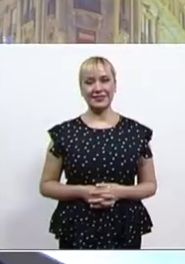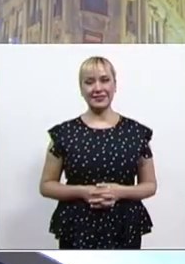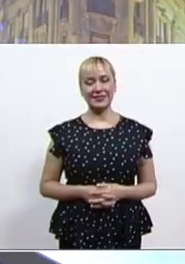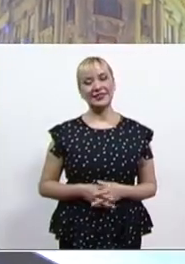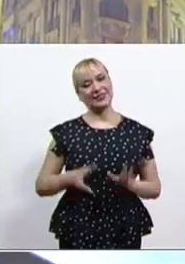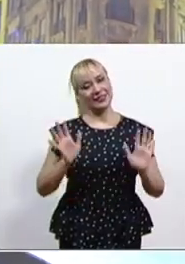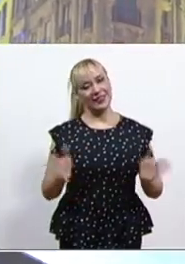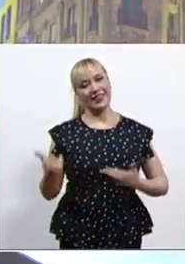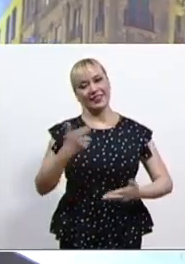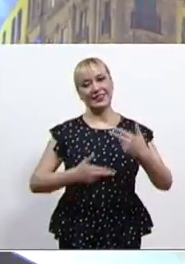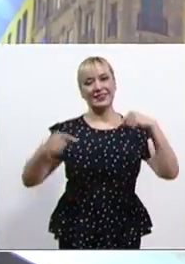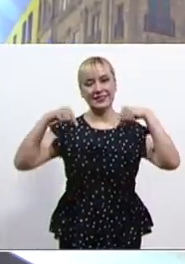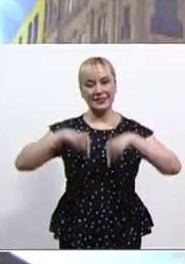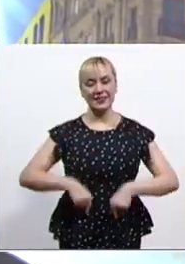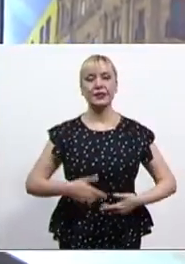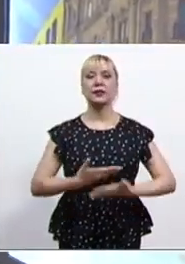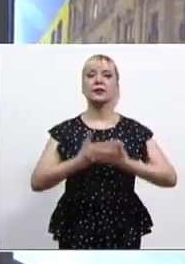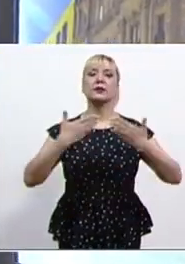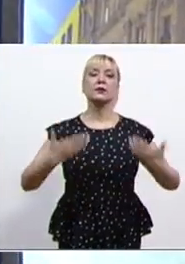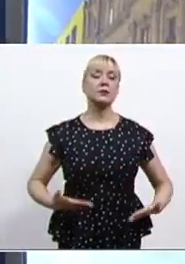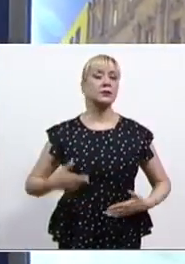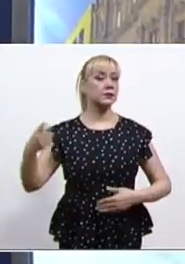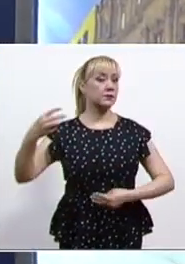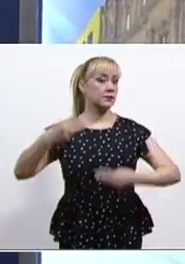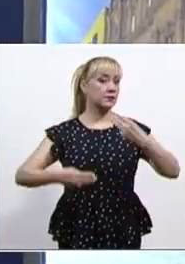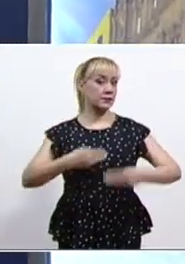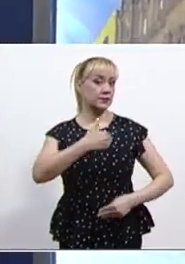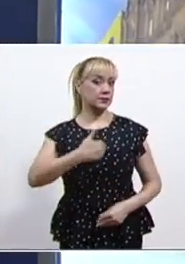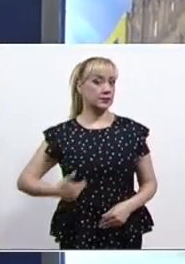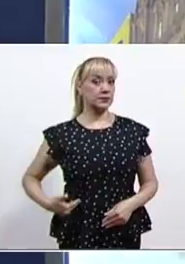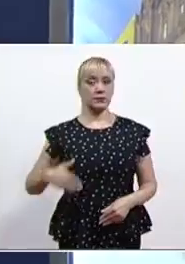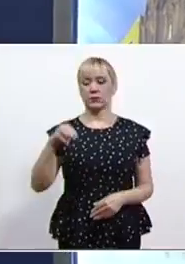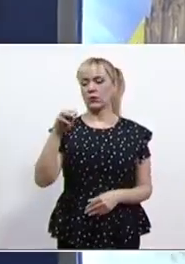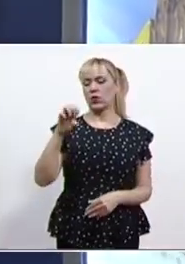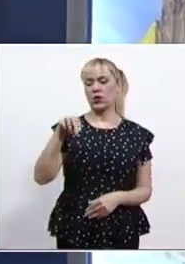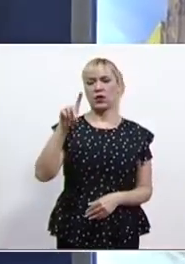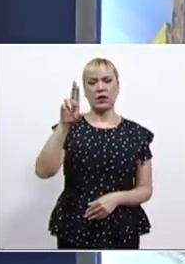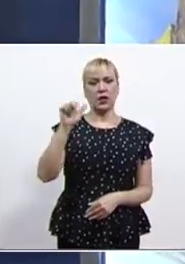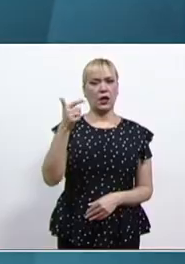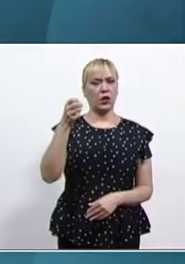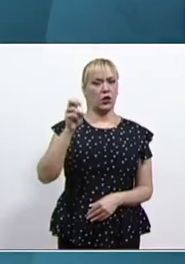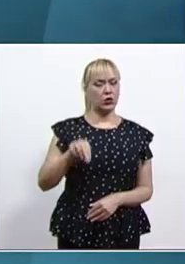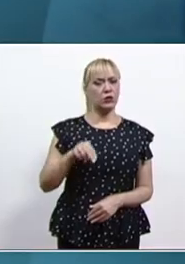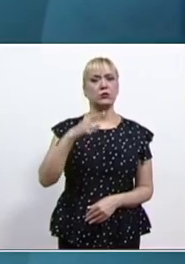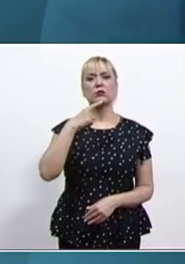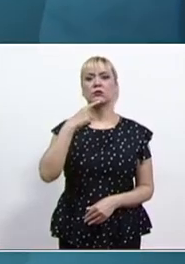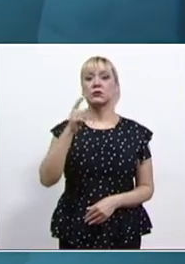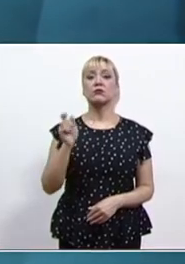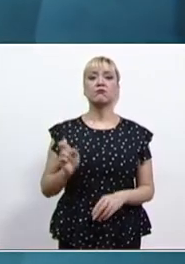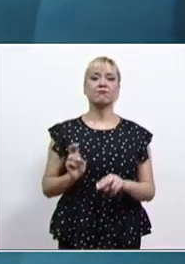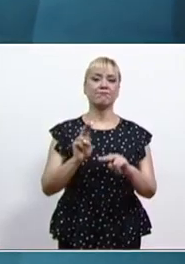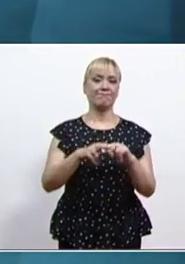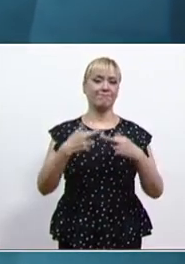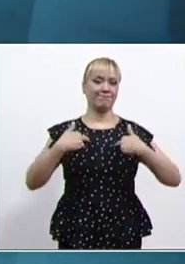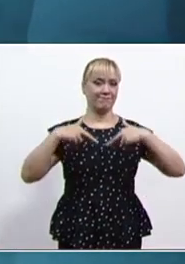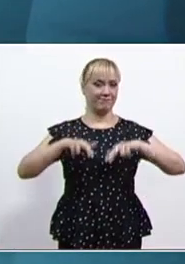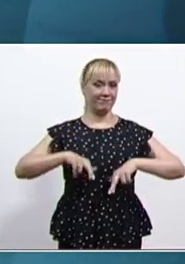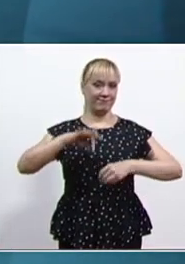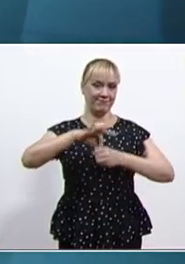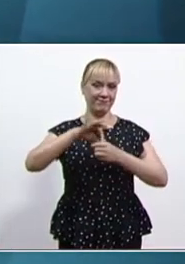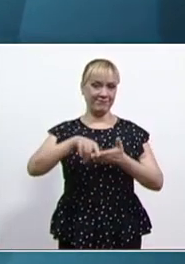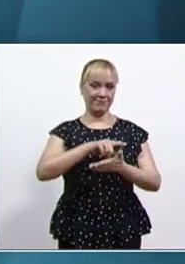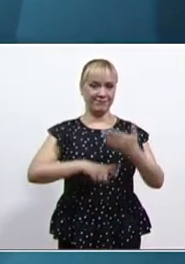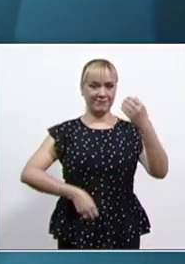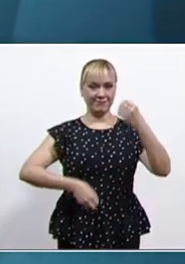Ya estamos de regreso con más noticias. El magistrado presidente Reyes Rodríguez Mondragón representó al Tribunal Electoral del Poder Judicial de la